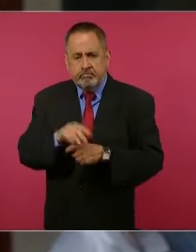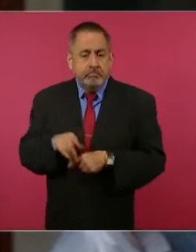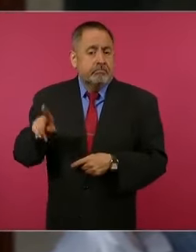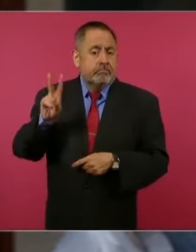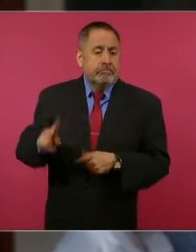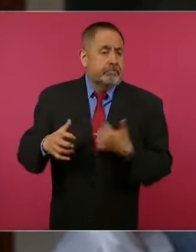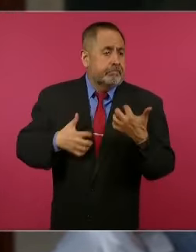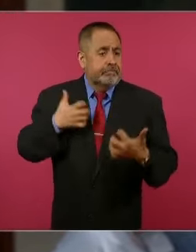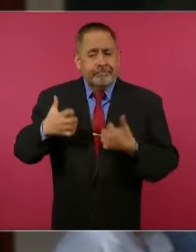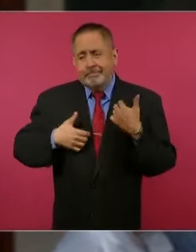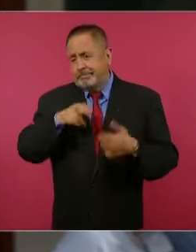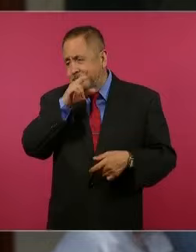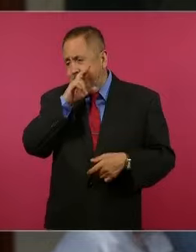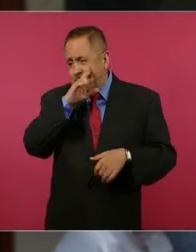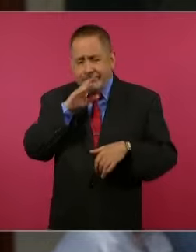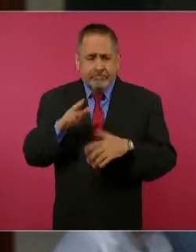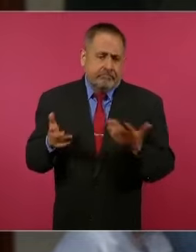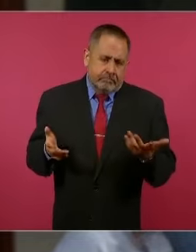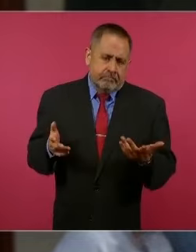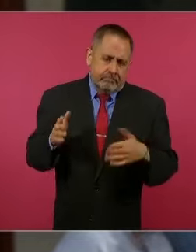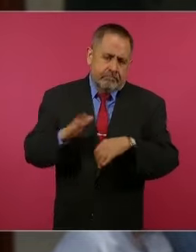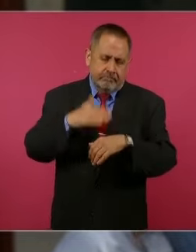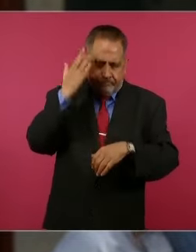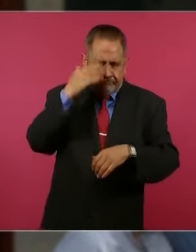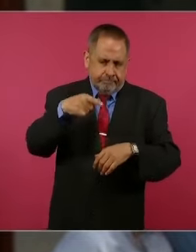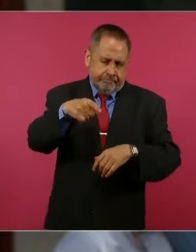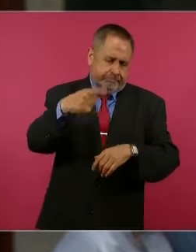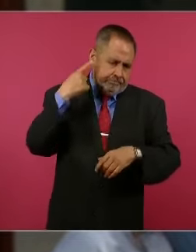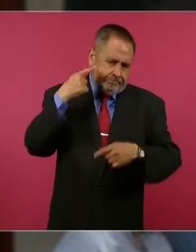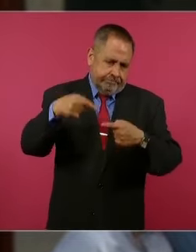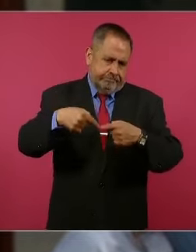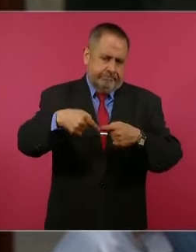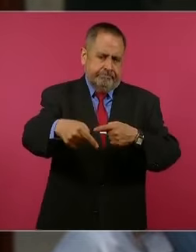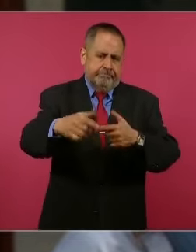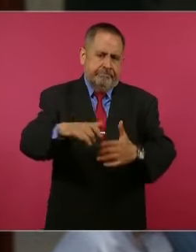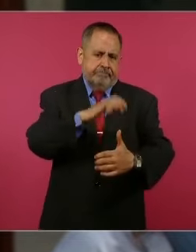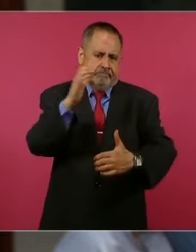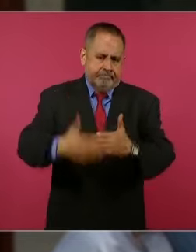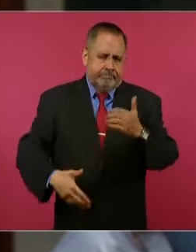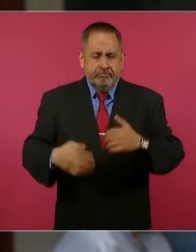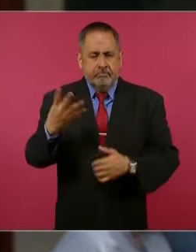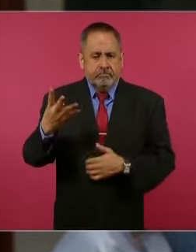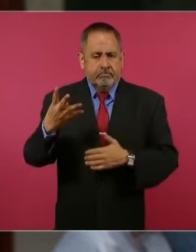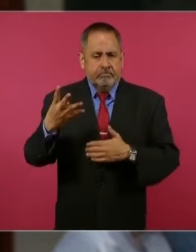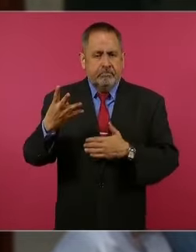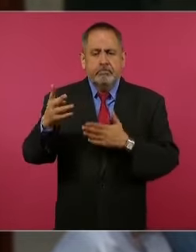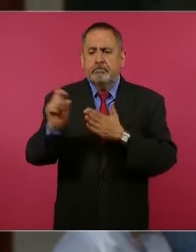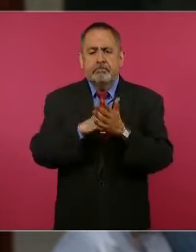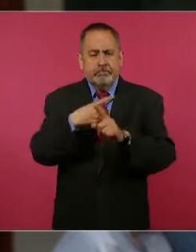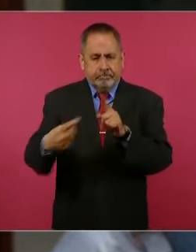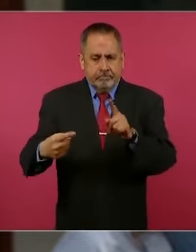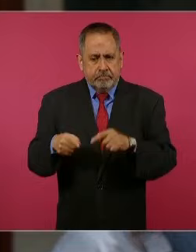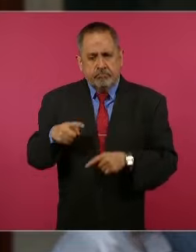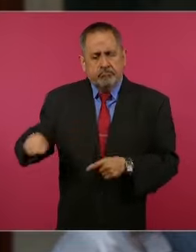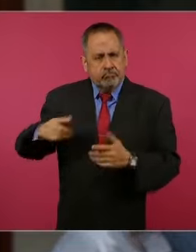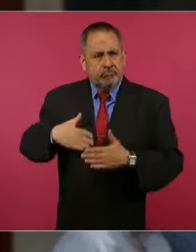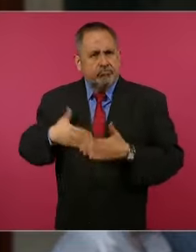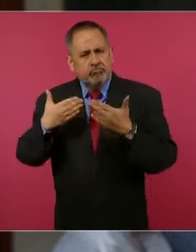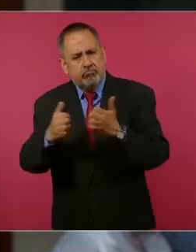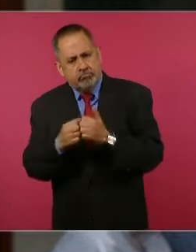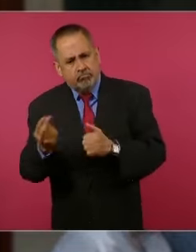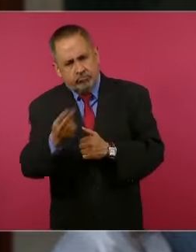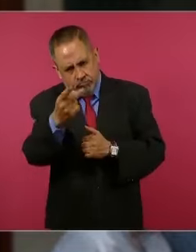desesperados en particular porque ven que su administración pues está por terminar verdad le quedan 4 meses y medio y ellos le tienen mucha fe al